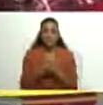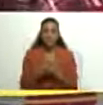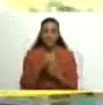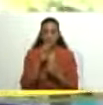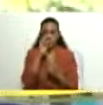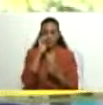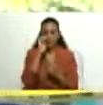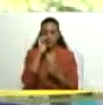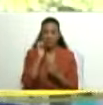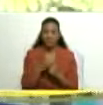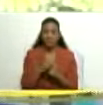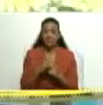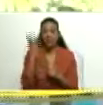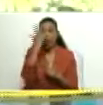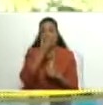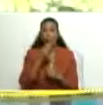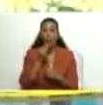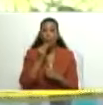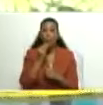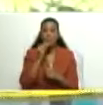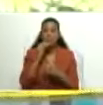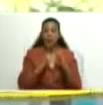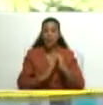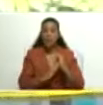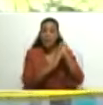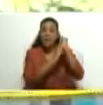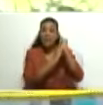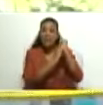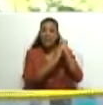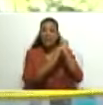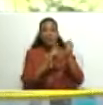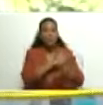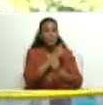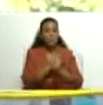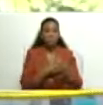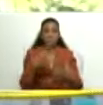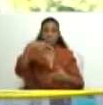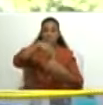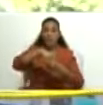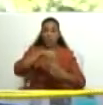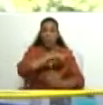Están las jóvenes, la juventud en el poder ya.